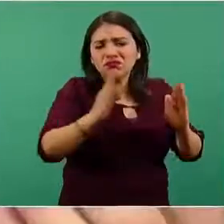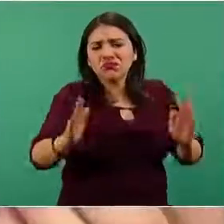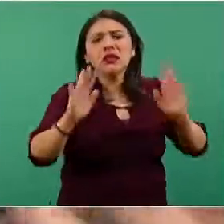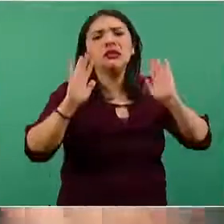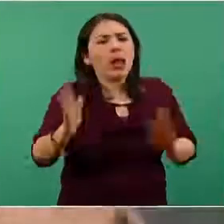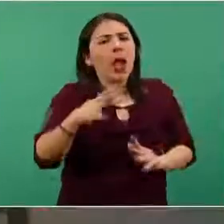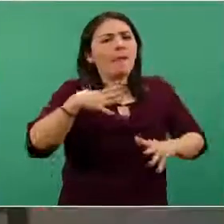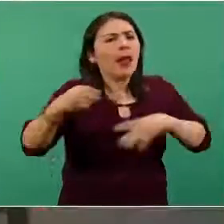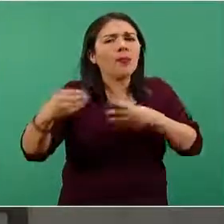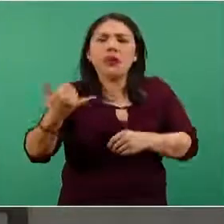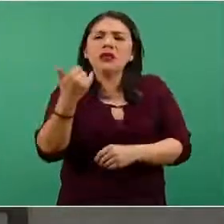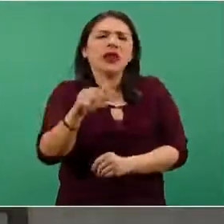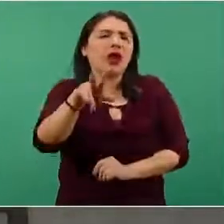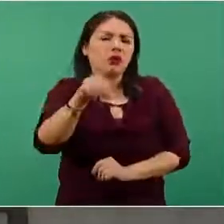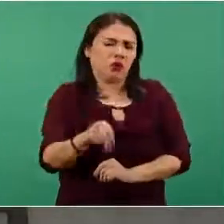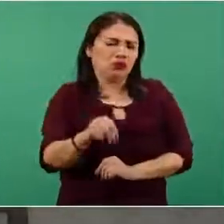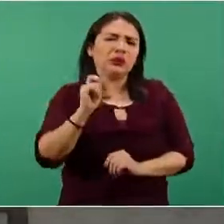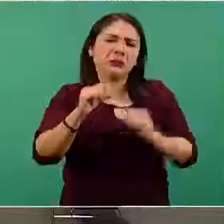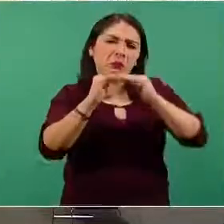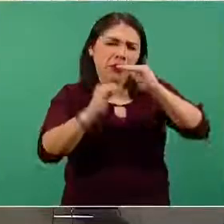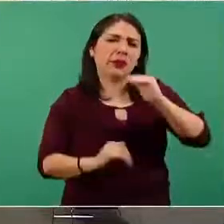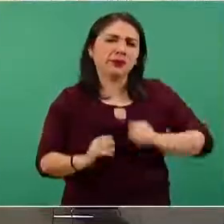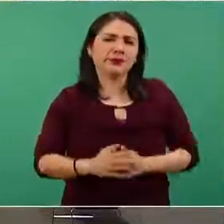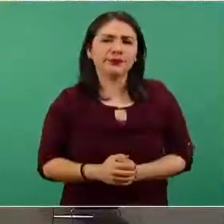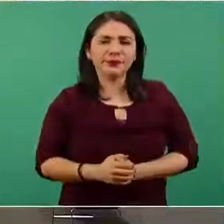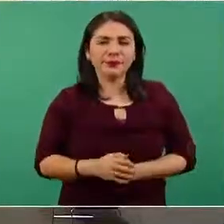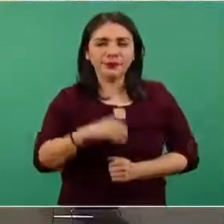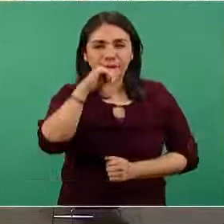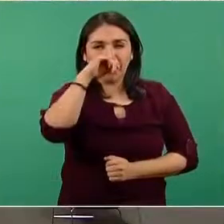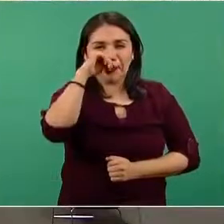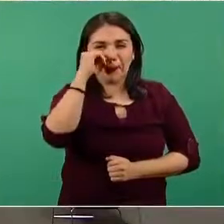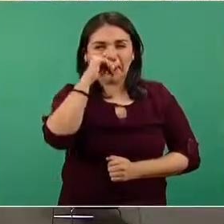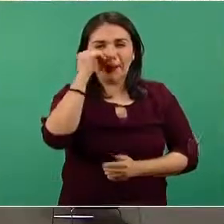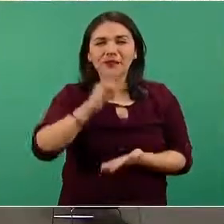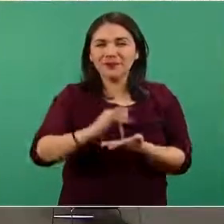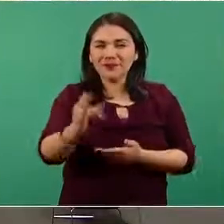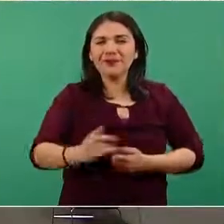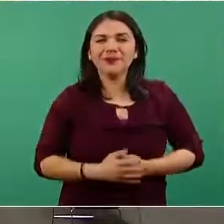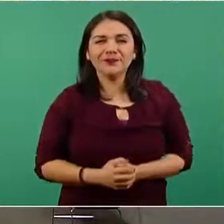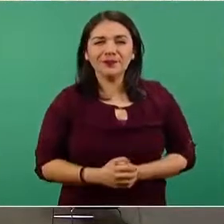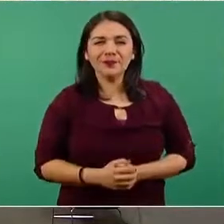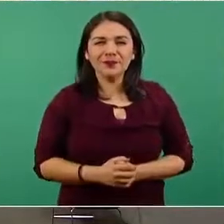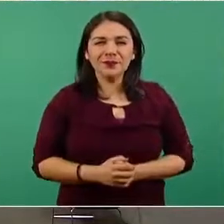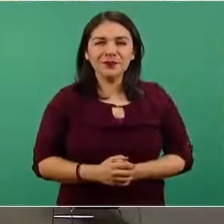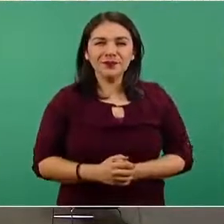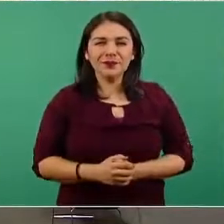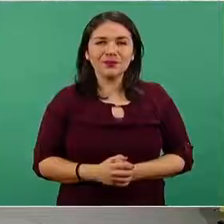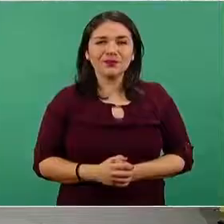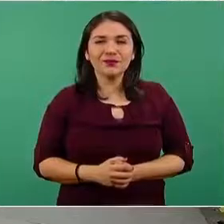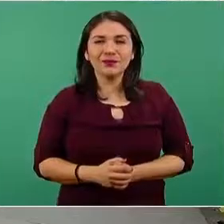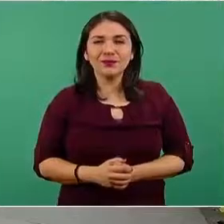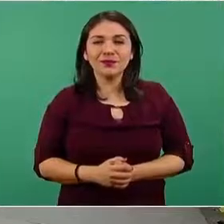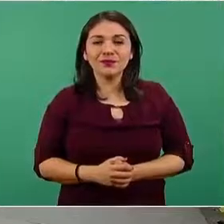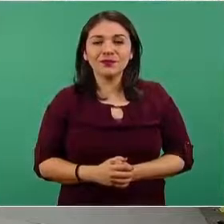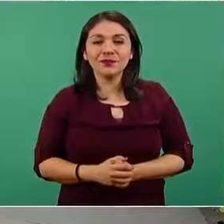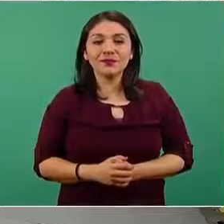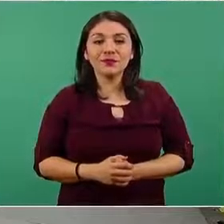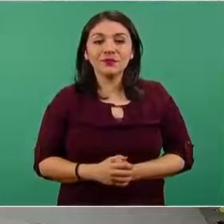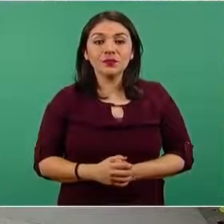sean contagiantes es sumamente baja. Gracias. Por favor.